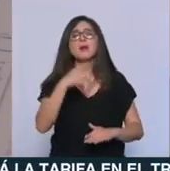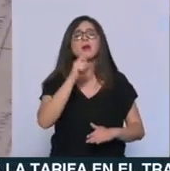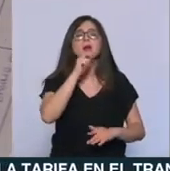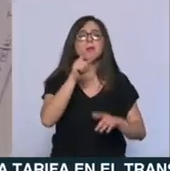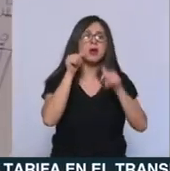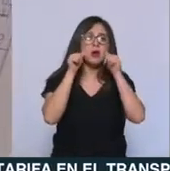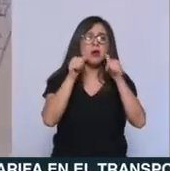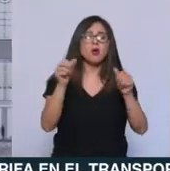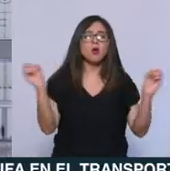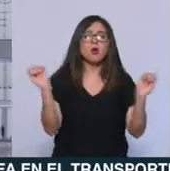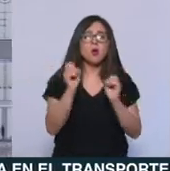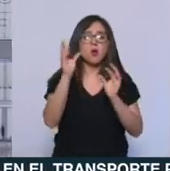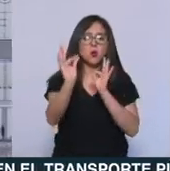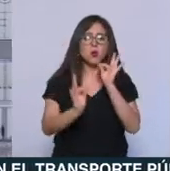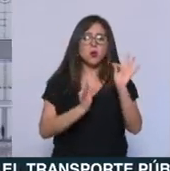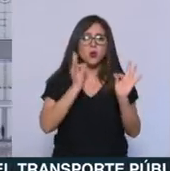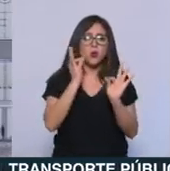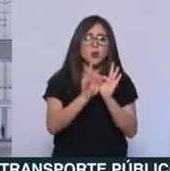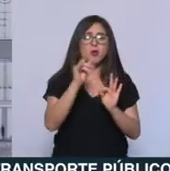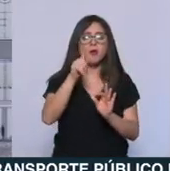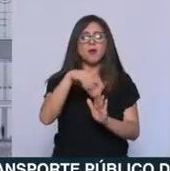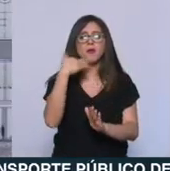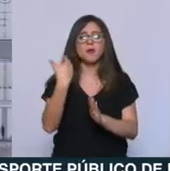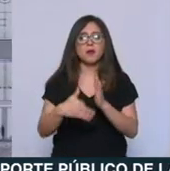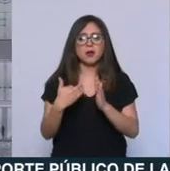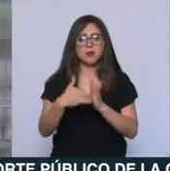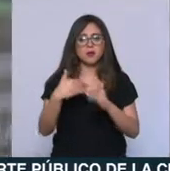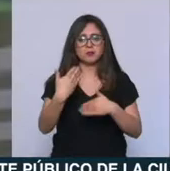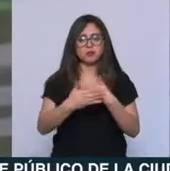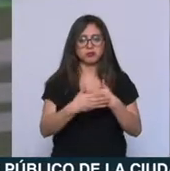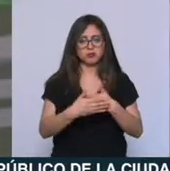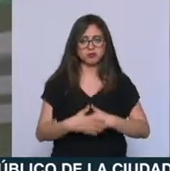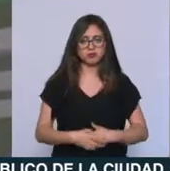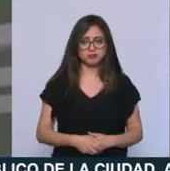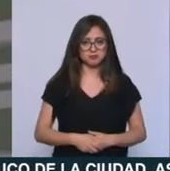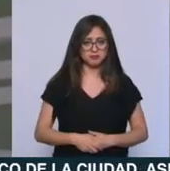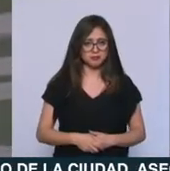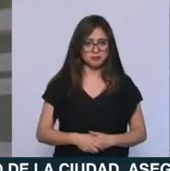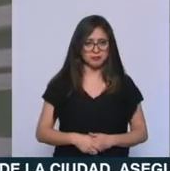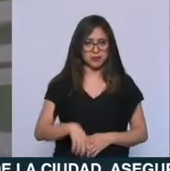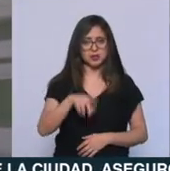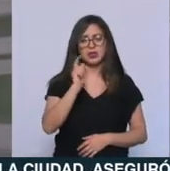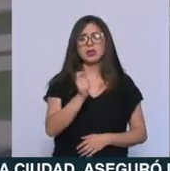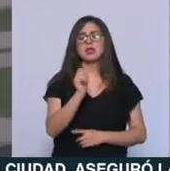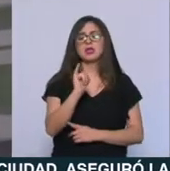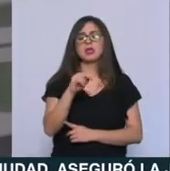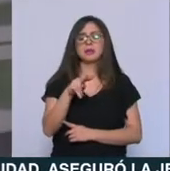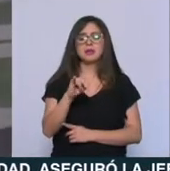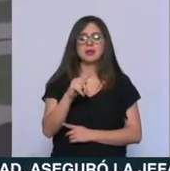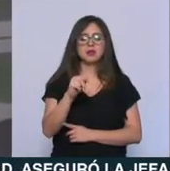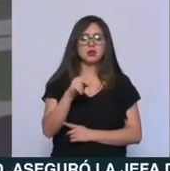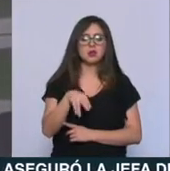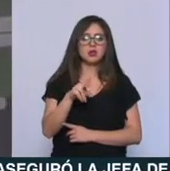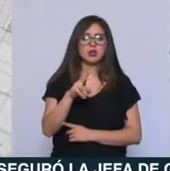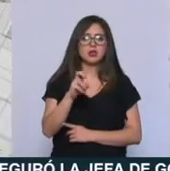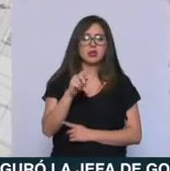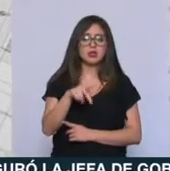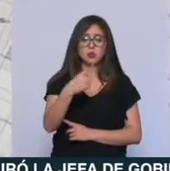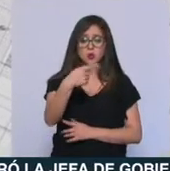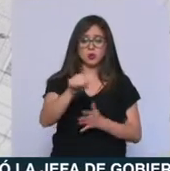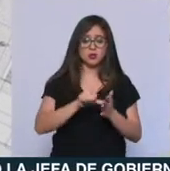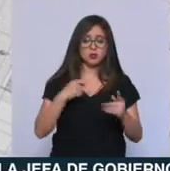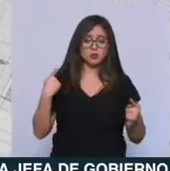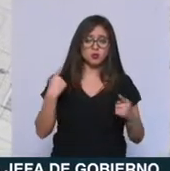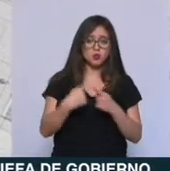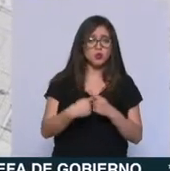el no cumplir en su totalidad con temas técnicos. El proceso de invitación restringida tomará 1 mes, por lo que únicamente